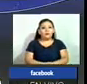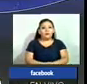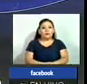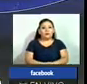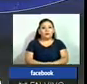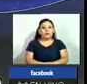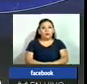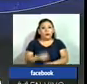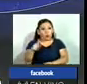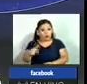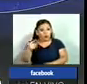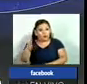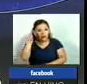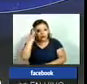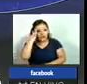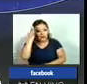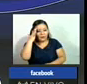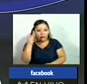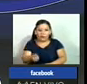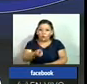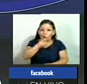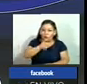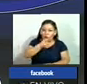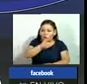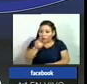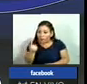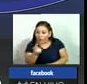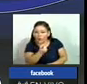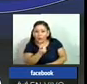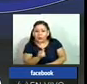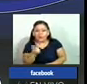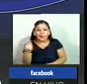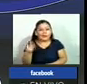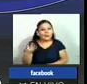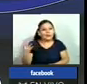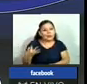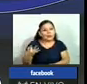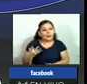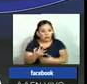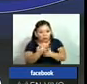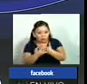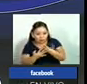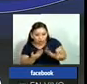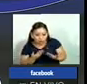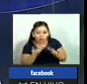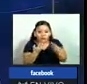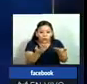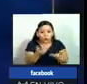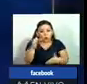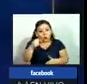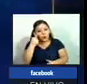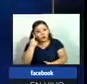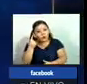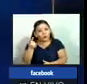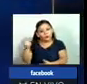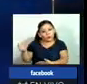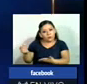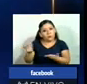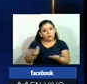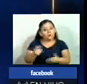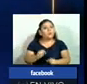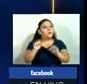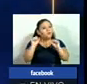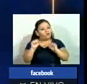Y ahora que ya conocemos los datos de personas que necesitan donantes de plasma, pues queremos presentárselos también para que usted